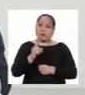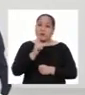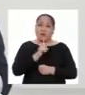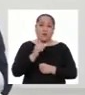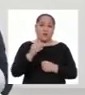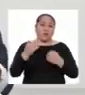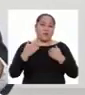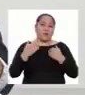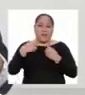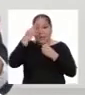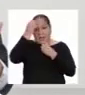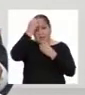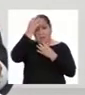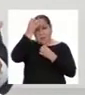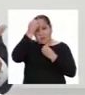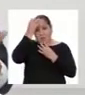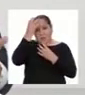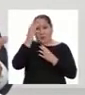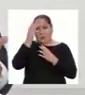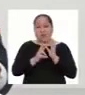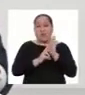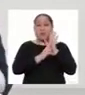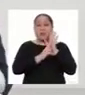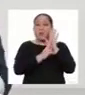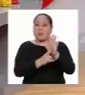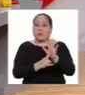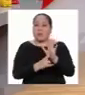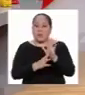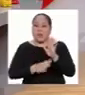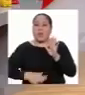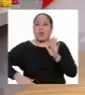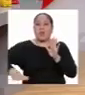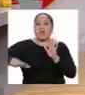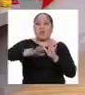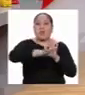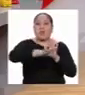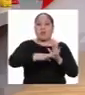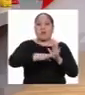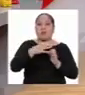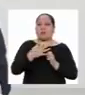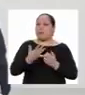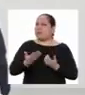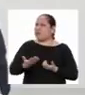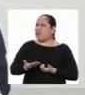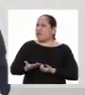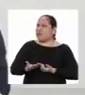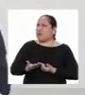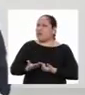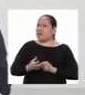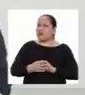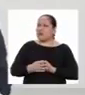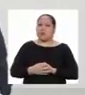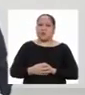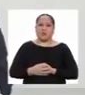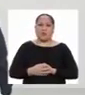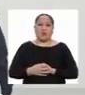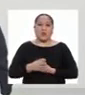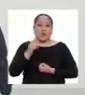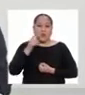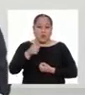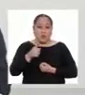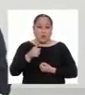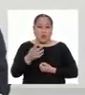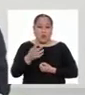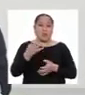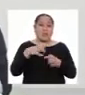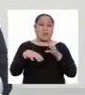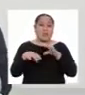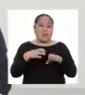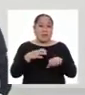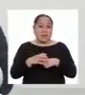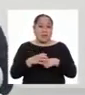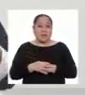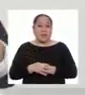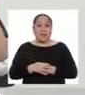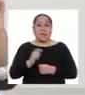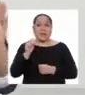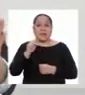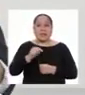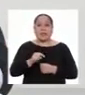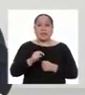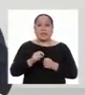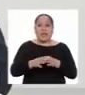tener información representativa de la población. Entonces, lo que tienes que hacer entonces